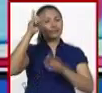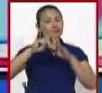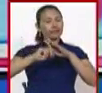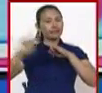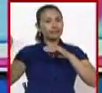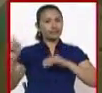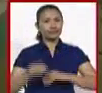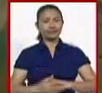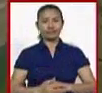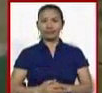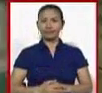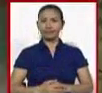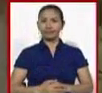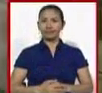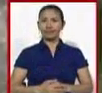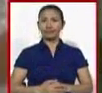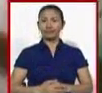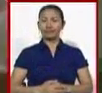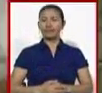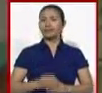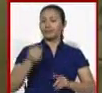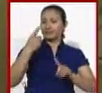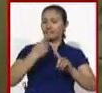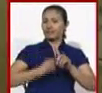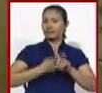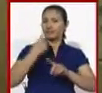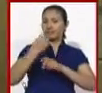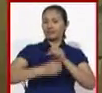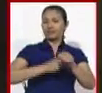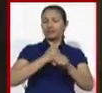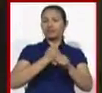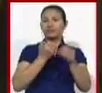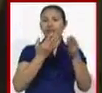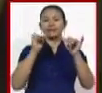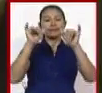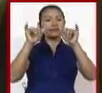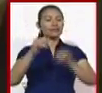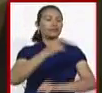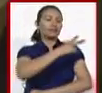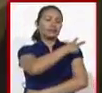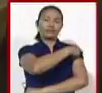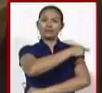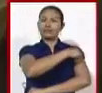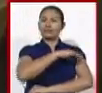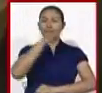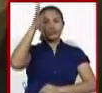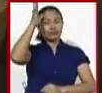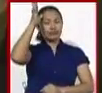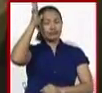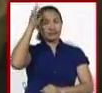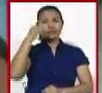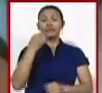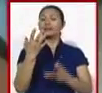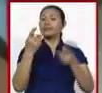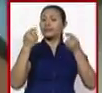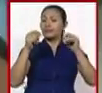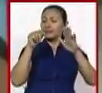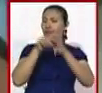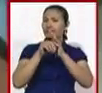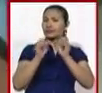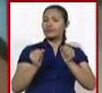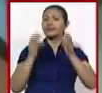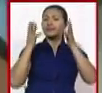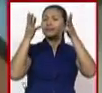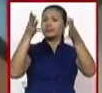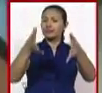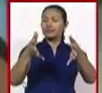prófugo. Por casi un mes, la menor de un año estuvo internada en el hospital de niño. Su padre biológico quiso matarla